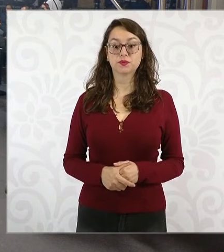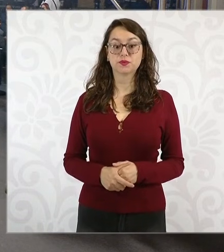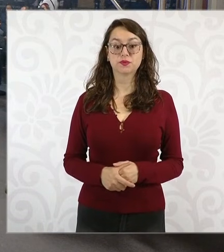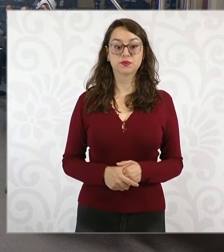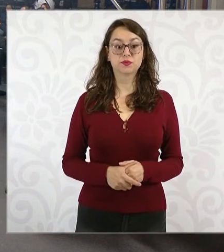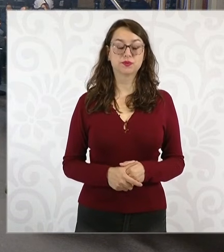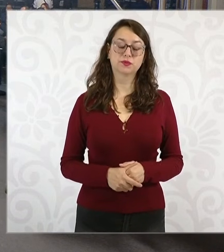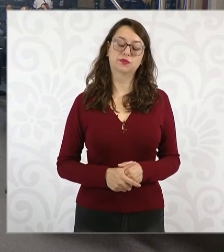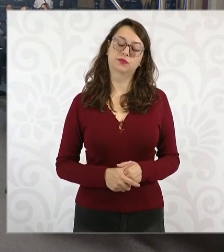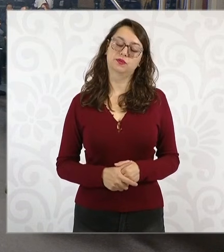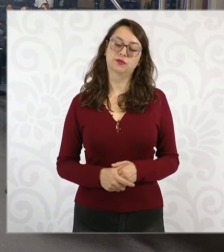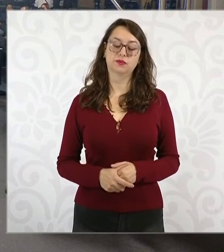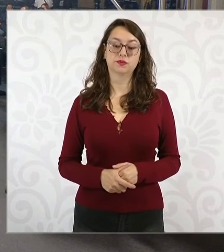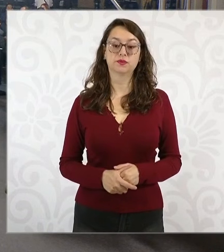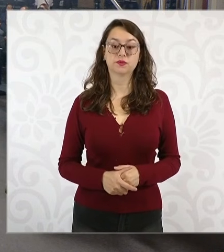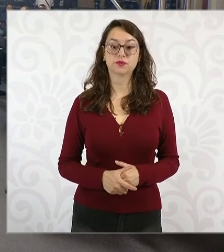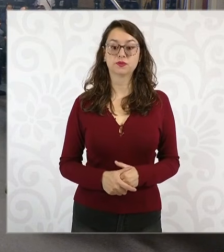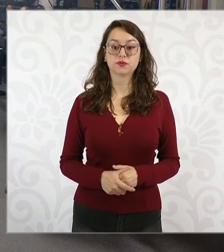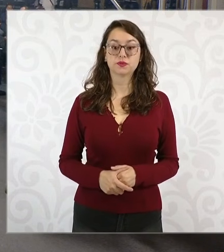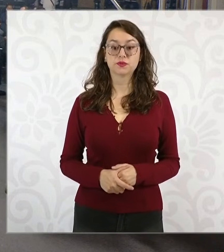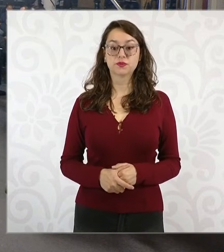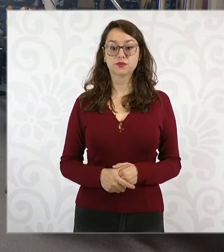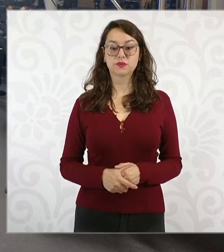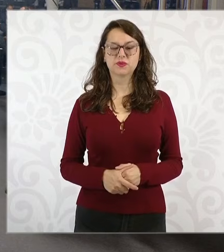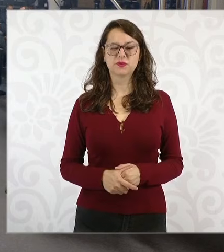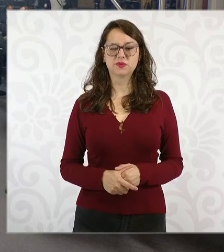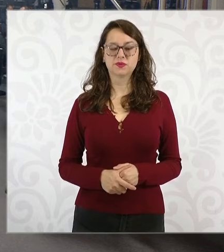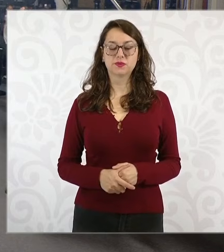Por acá, a ver, párame.